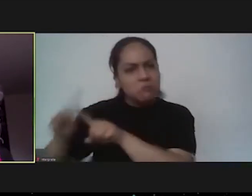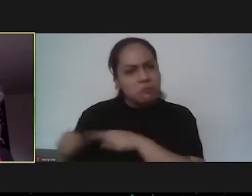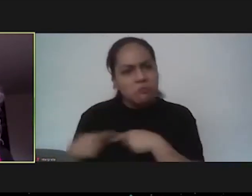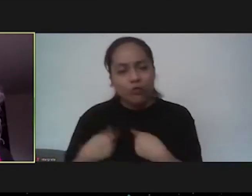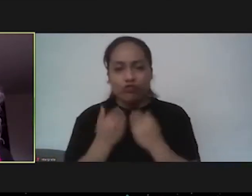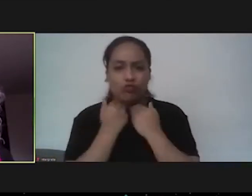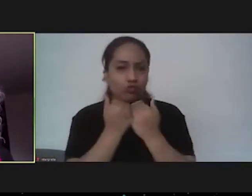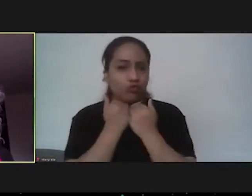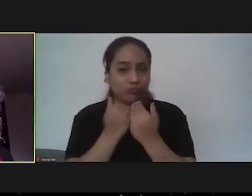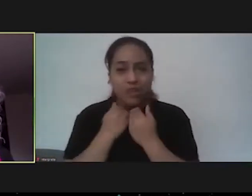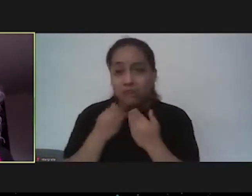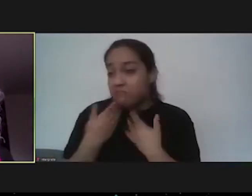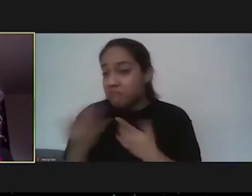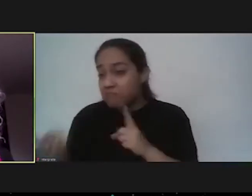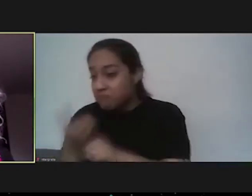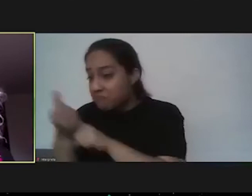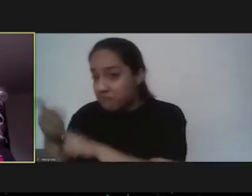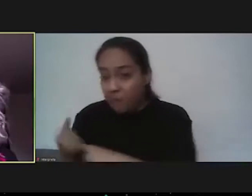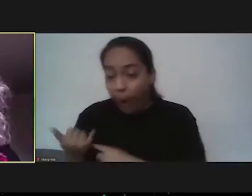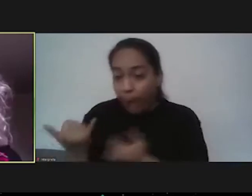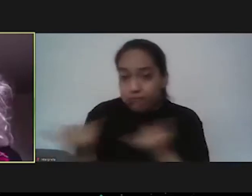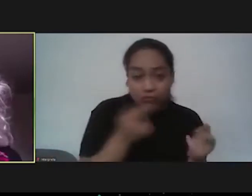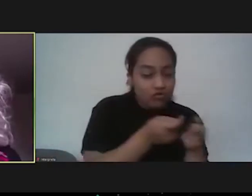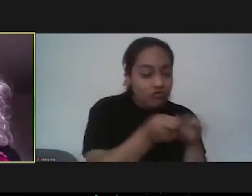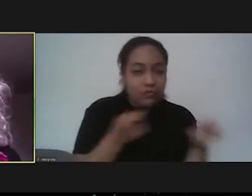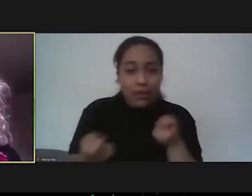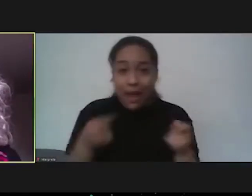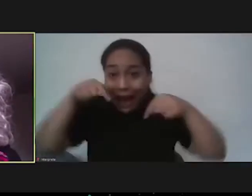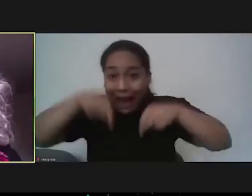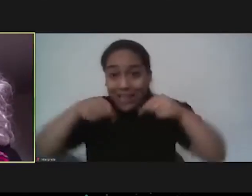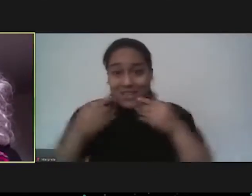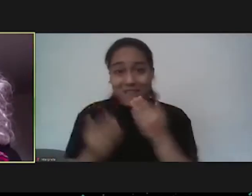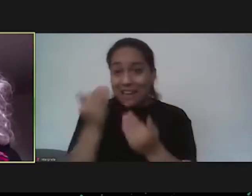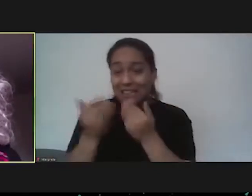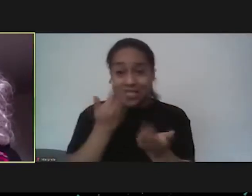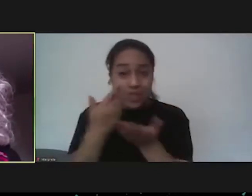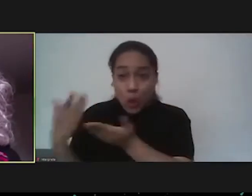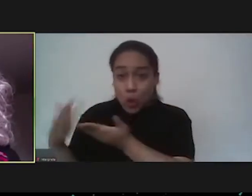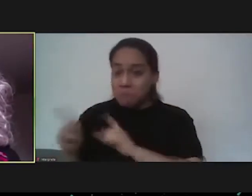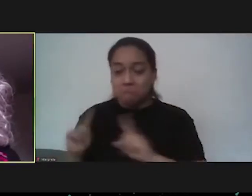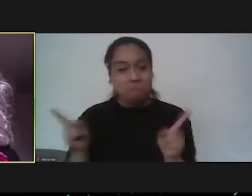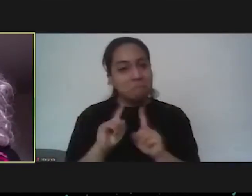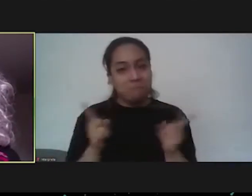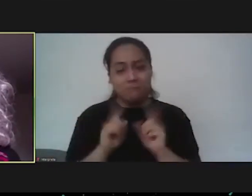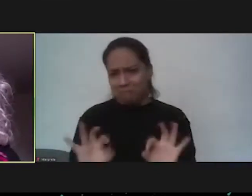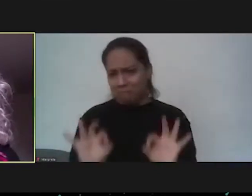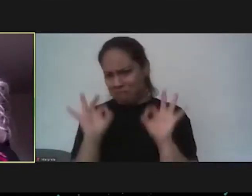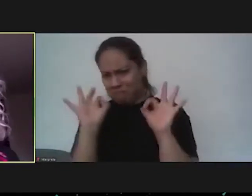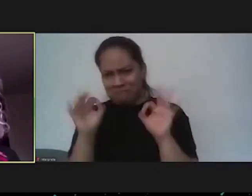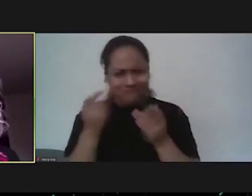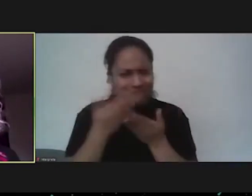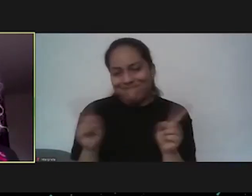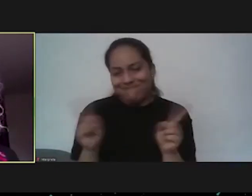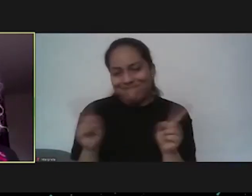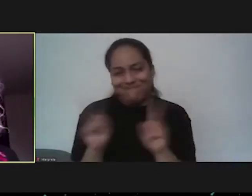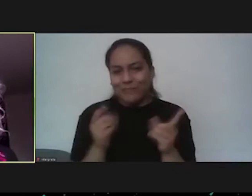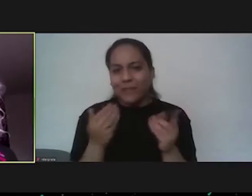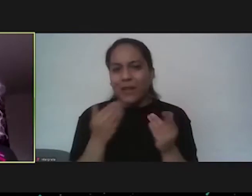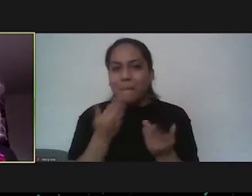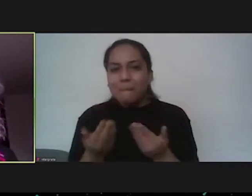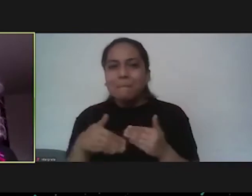lo que vaya encontrando ahí. Aquí tampoco es tan fácil conseguir materiales espectaculares, entonces más bien como